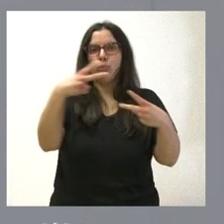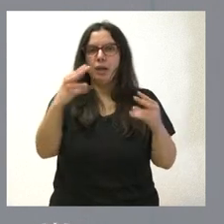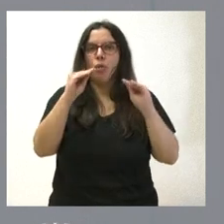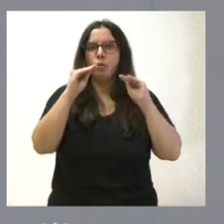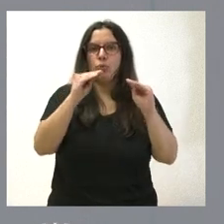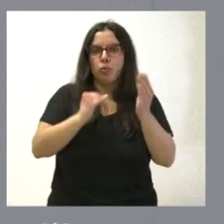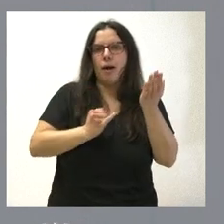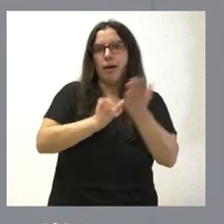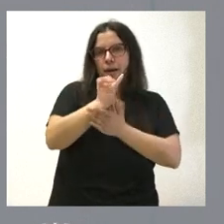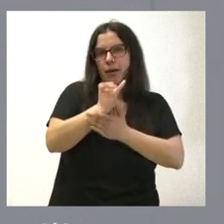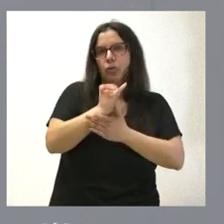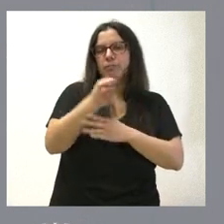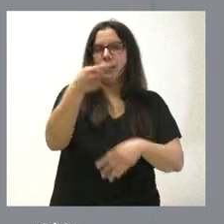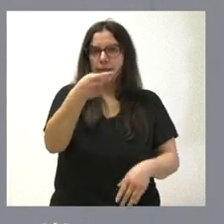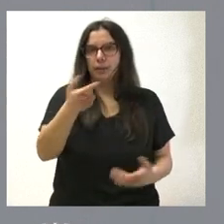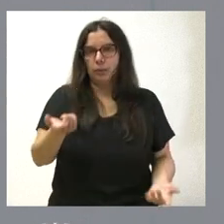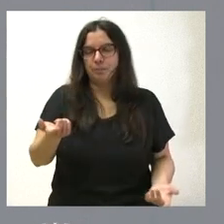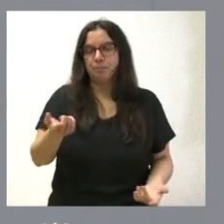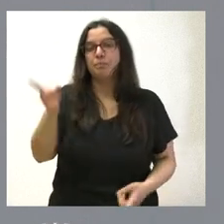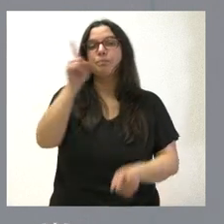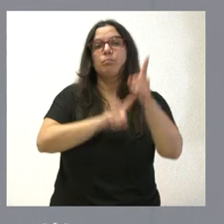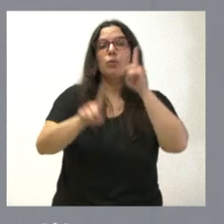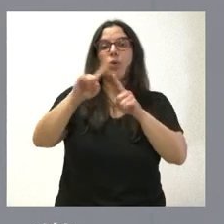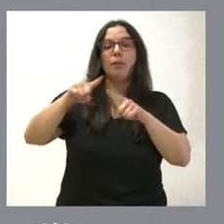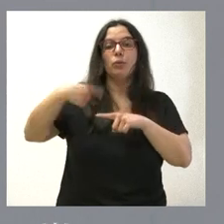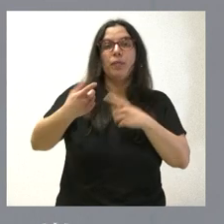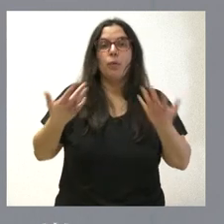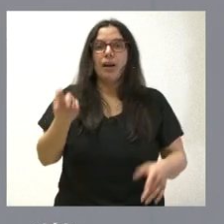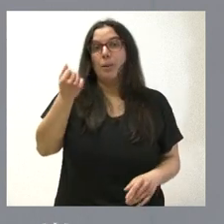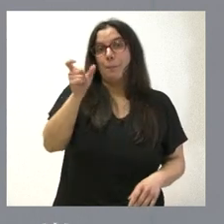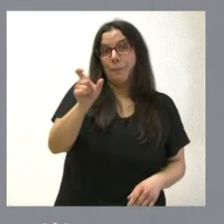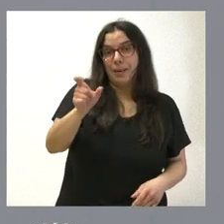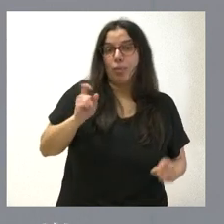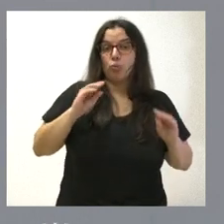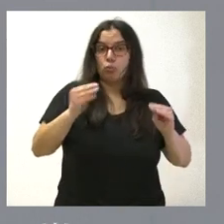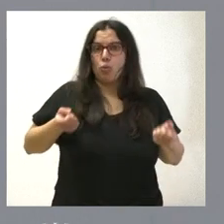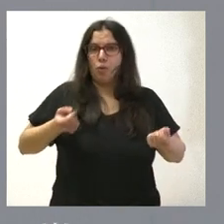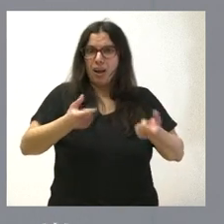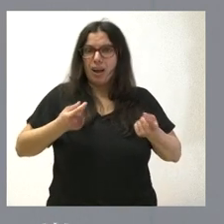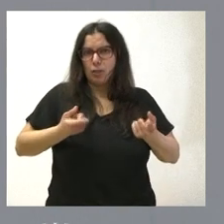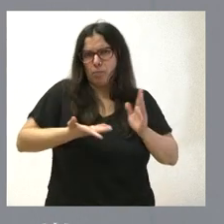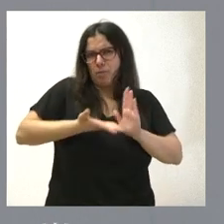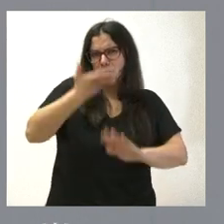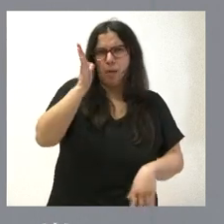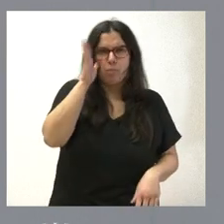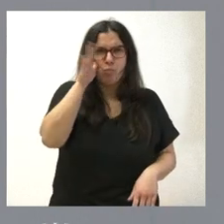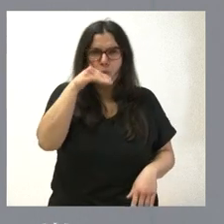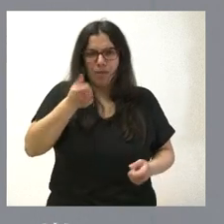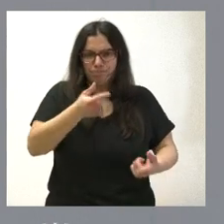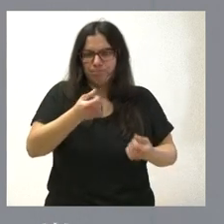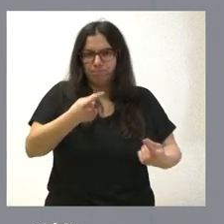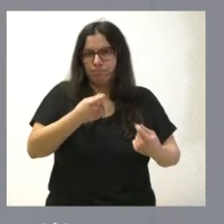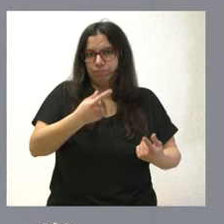agraria En qué se traducen esos problemas pues en unos precios de los costes de producción muy altos que no están pudiendo